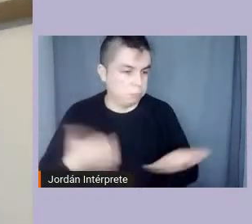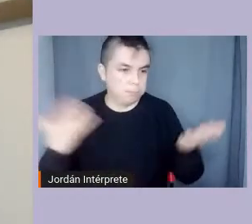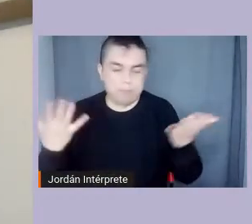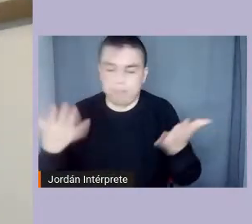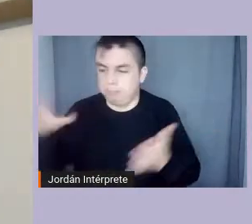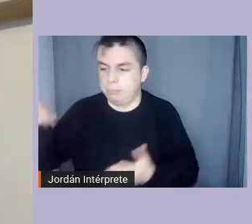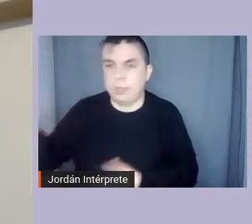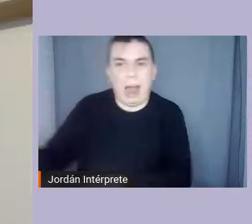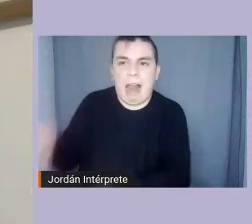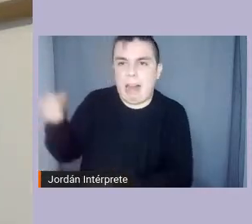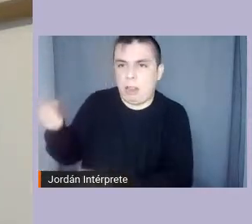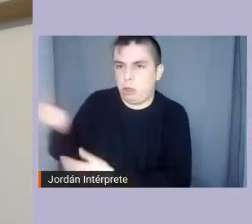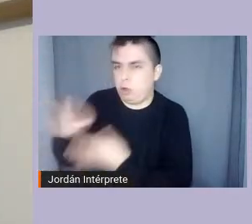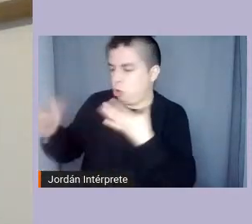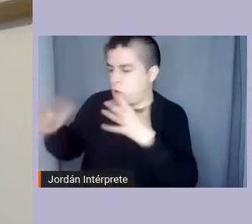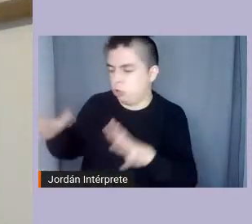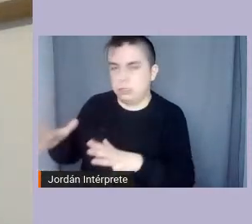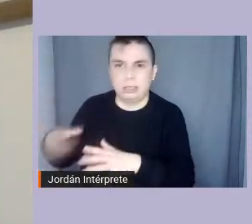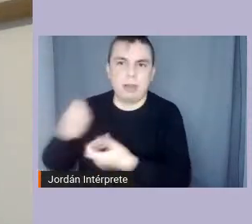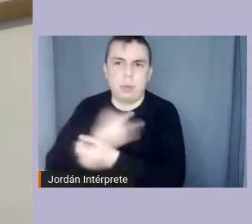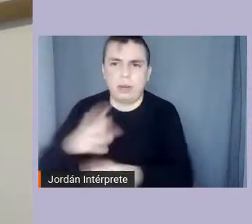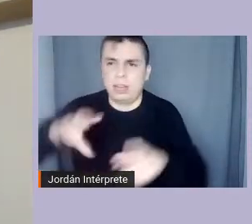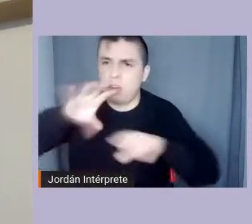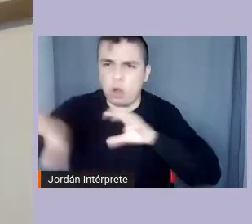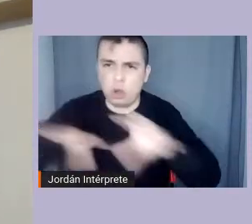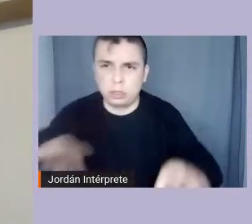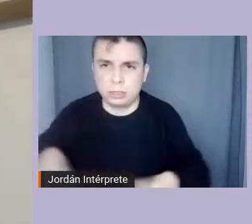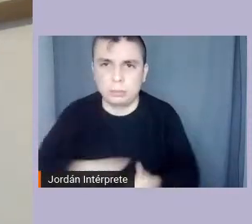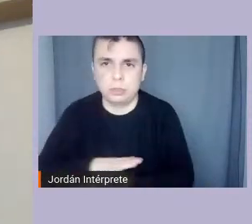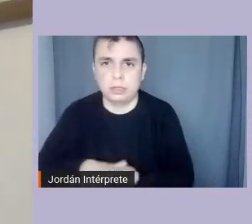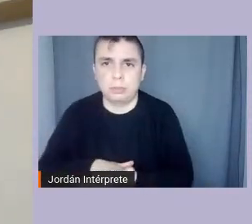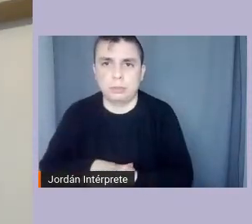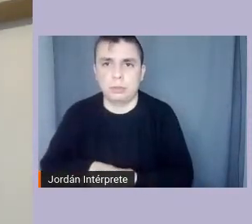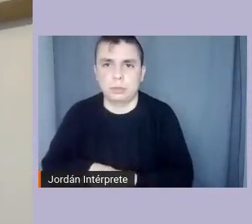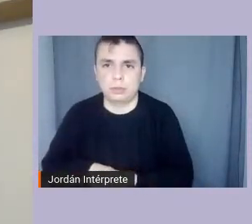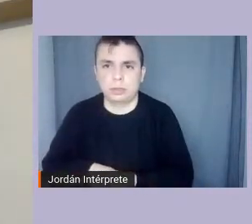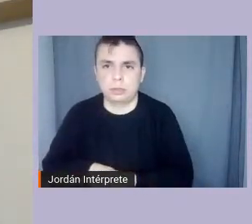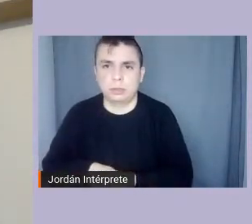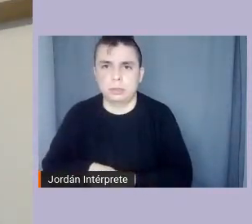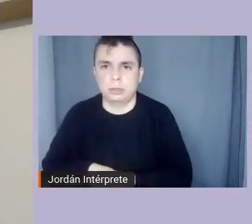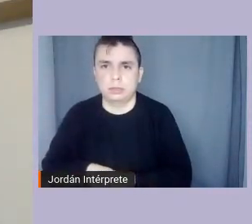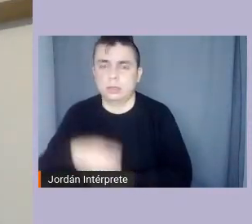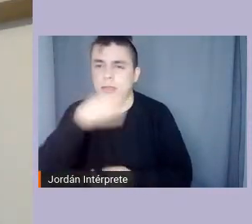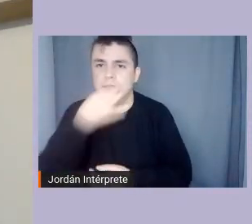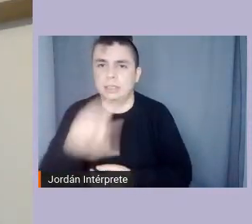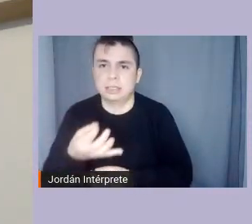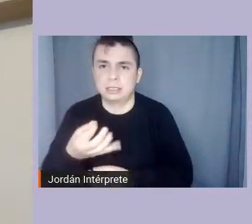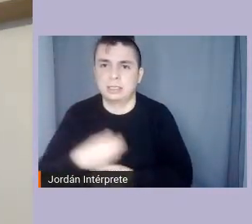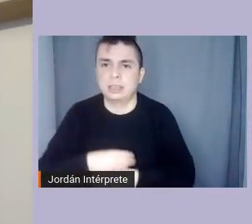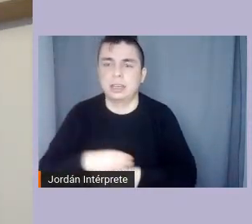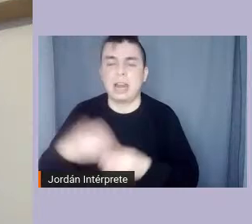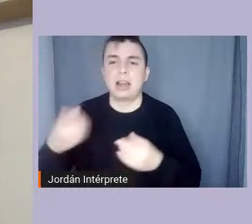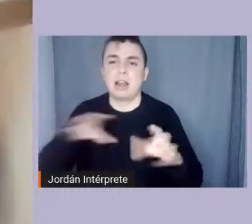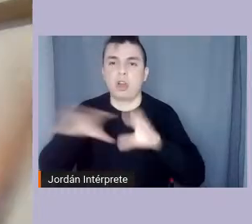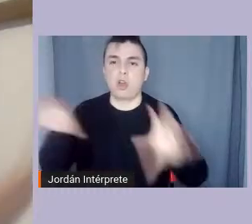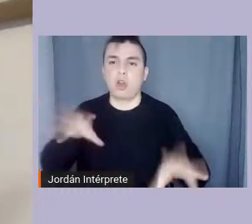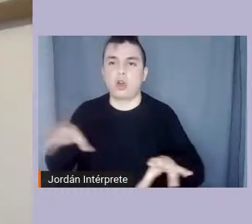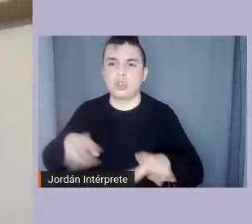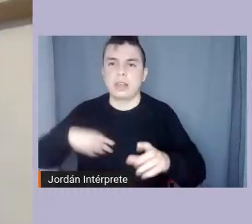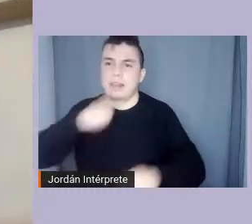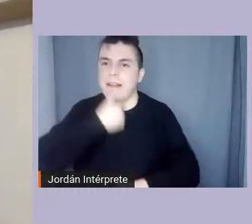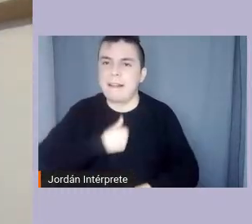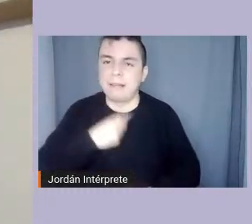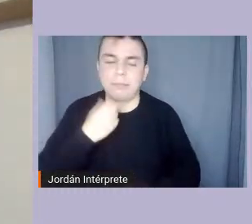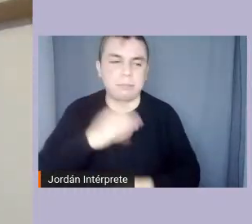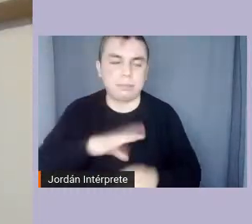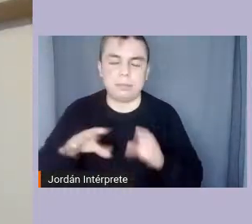nosotros. Cualquier elemento que suene, le vamos a llamar instrumentos cotidiáfonos, porque es lo cotidiano